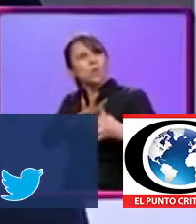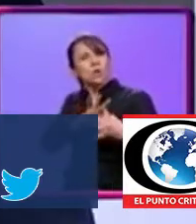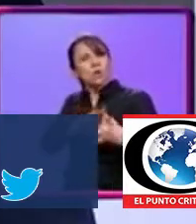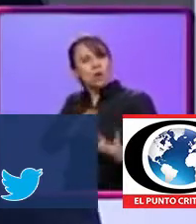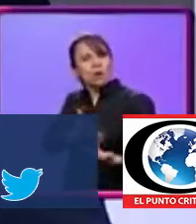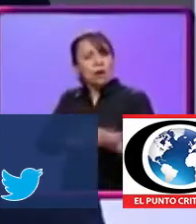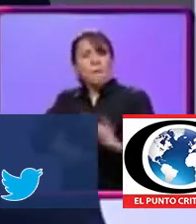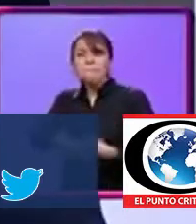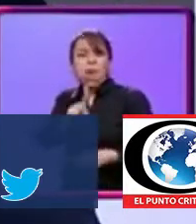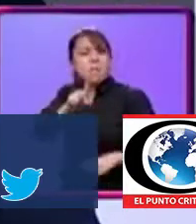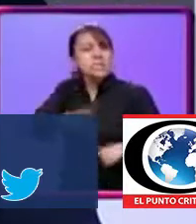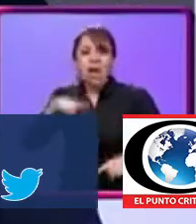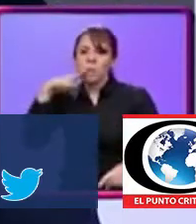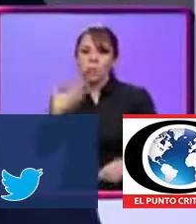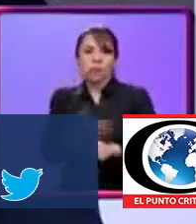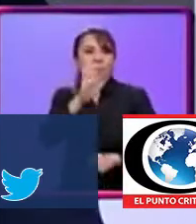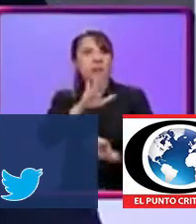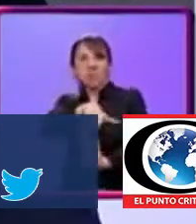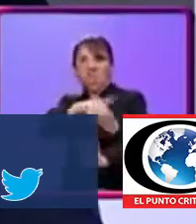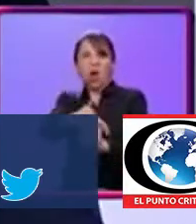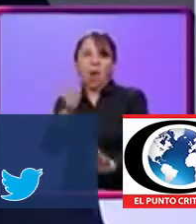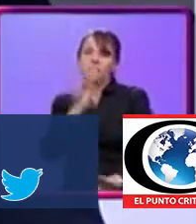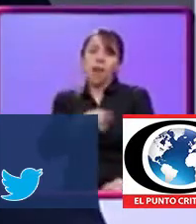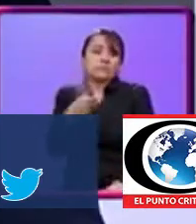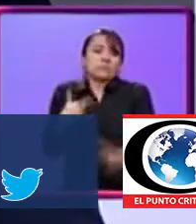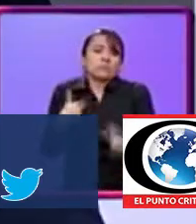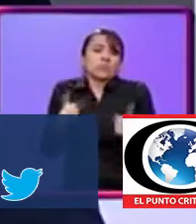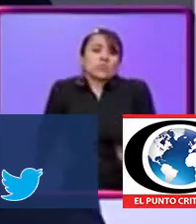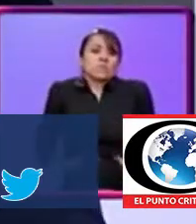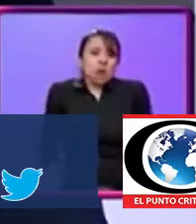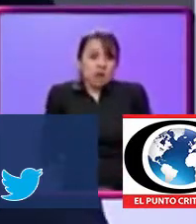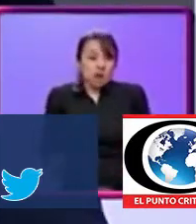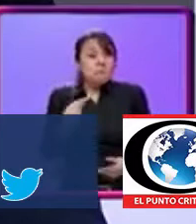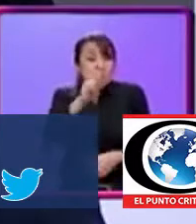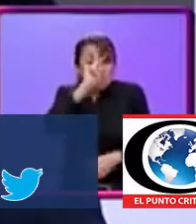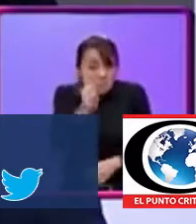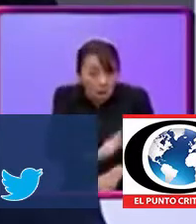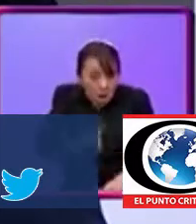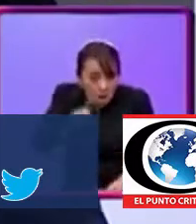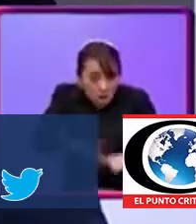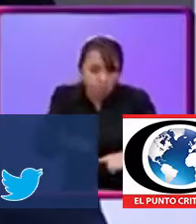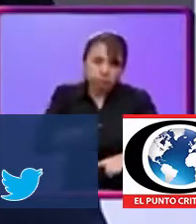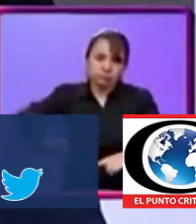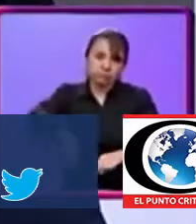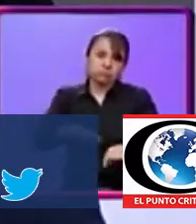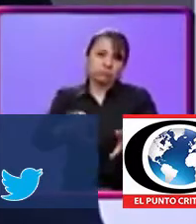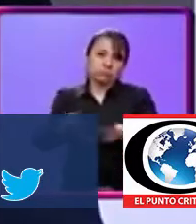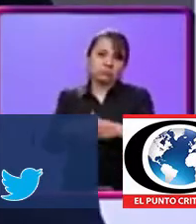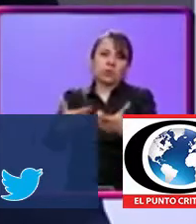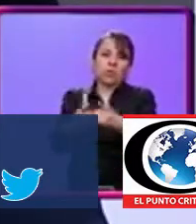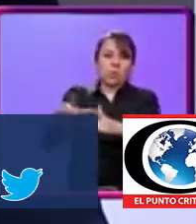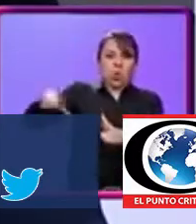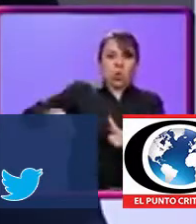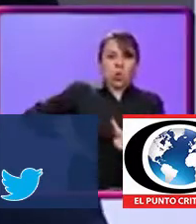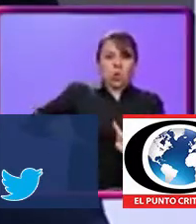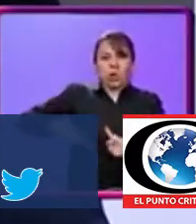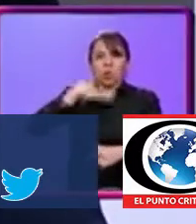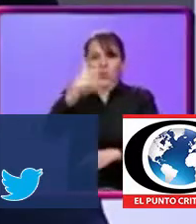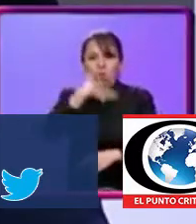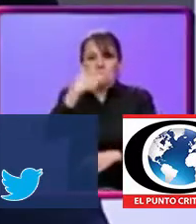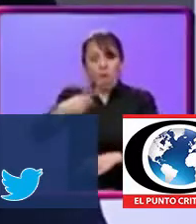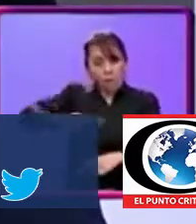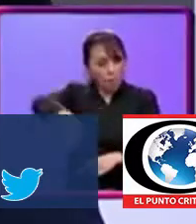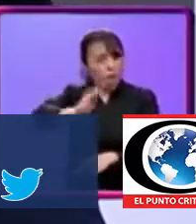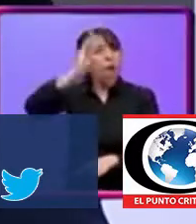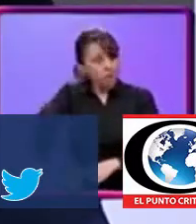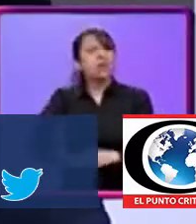están poniendo las cosas ya en estos últimos días, pues que ya sienten más presión, y sobre todo cuando te dicen que pues van a la cabeza y